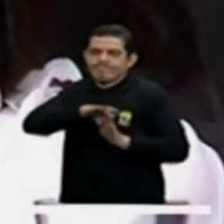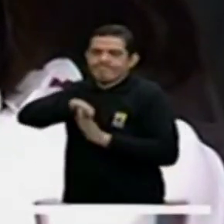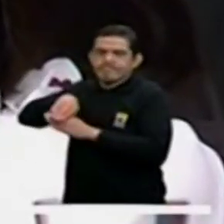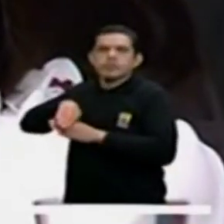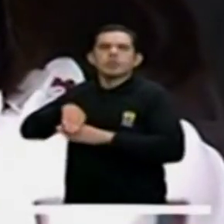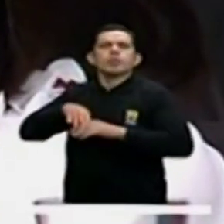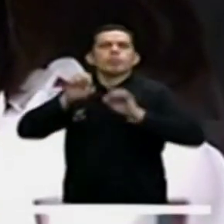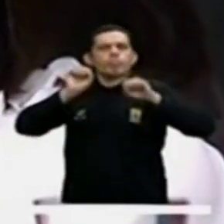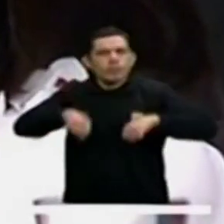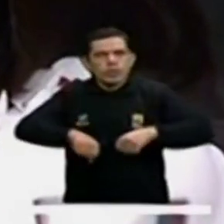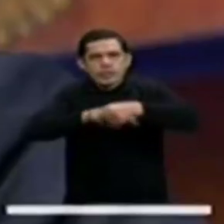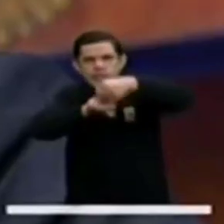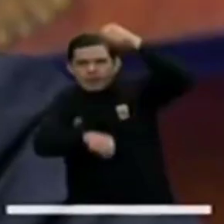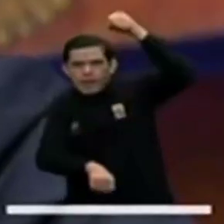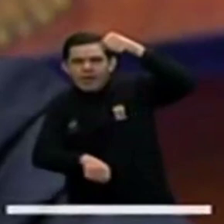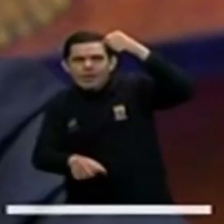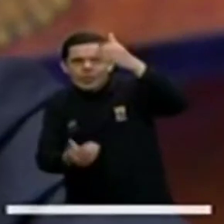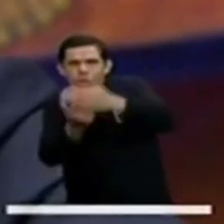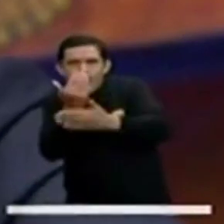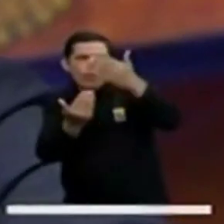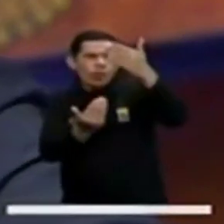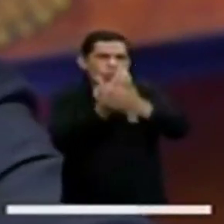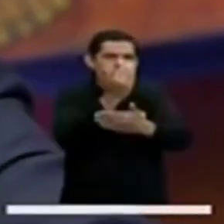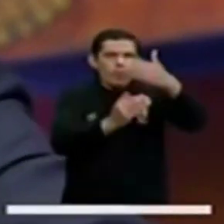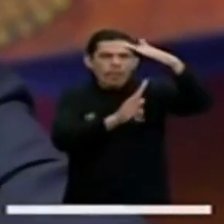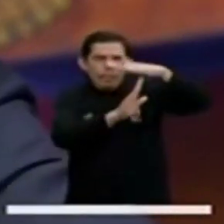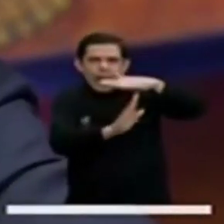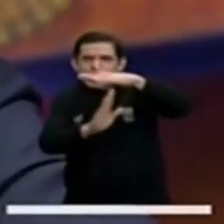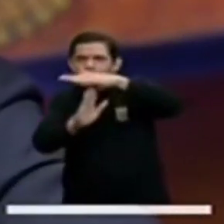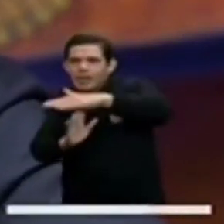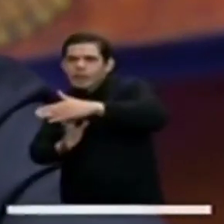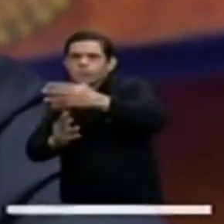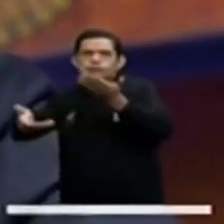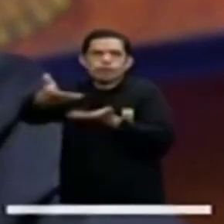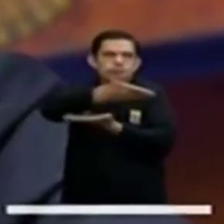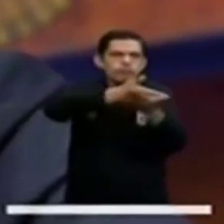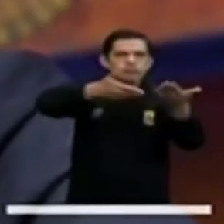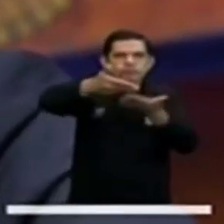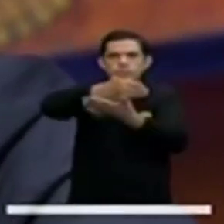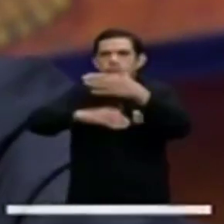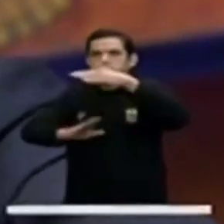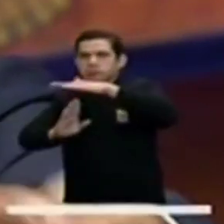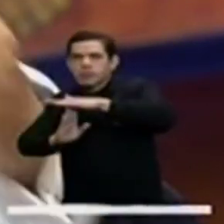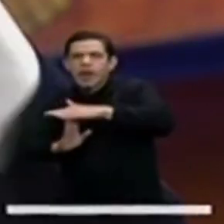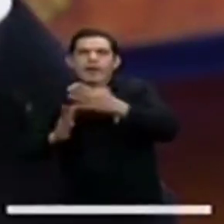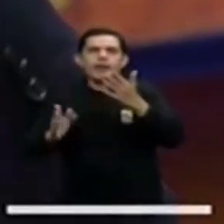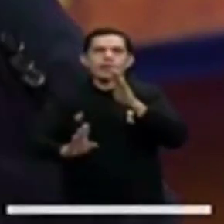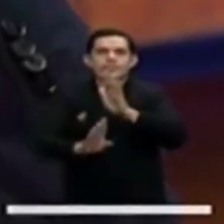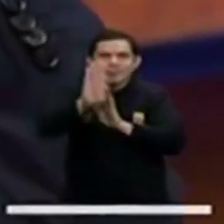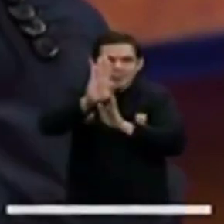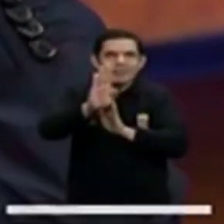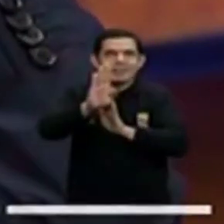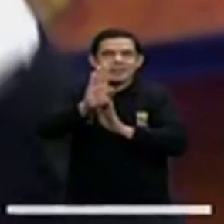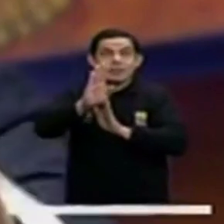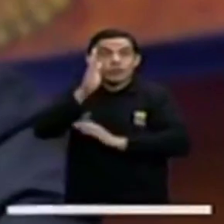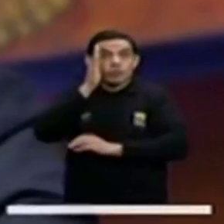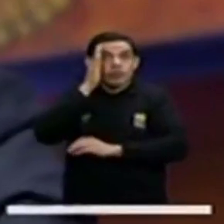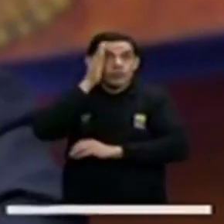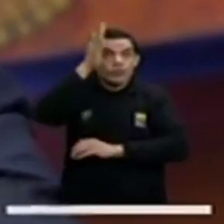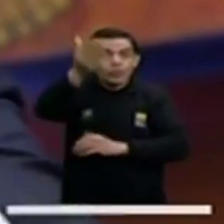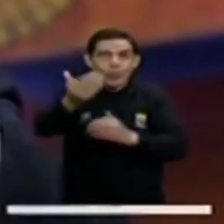Esto es conquistar nuevos territorios de paz, convivencia y prosperidad. Es aventurarnos hacia un nuevo